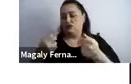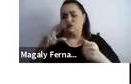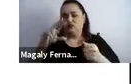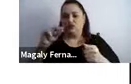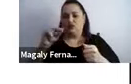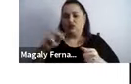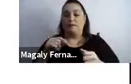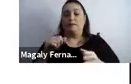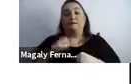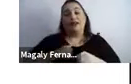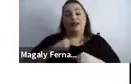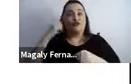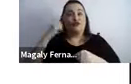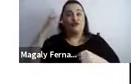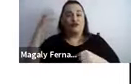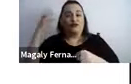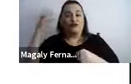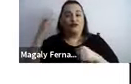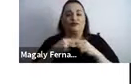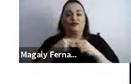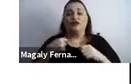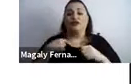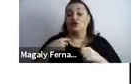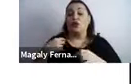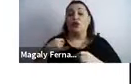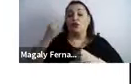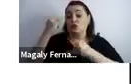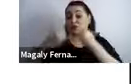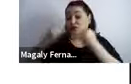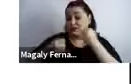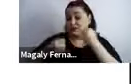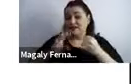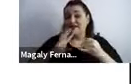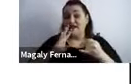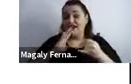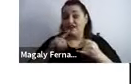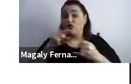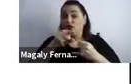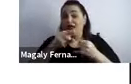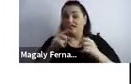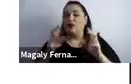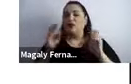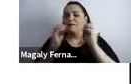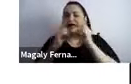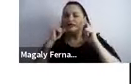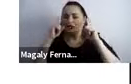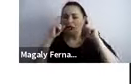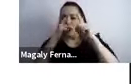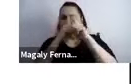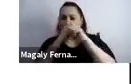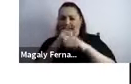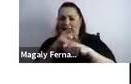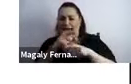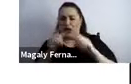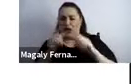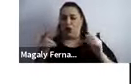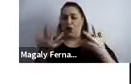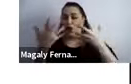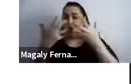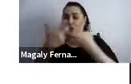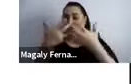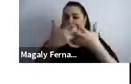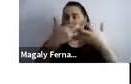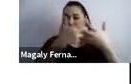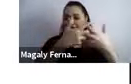de fondo. Bien, ya voy llegando al final. Esto es todavía más complejo, que es la interconectividad de las